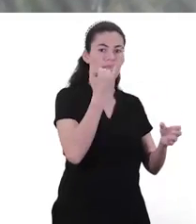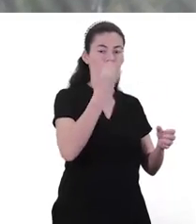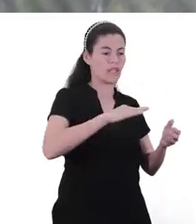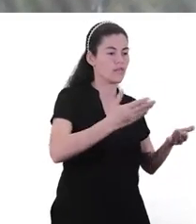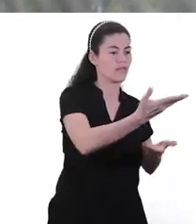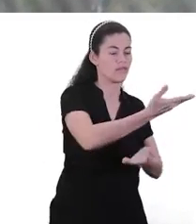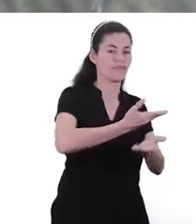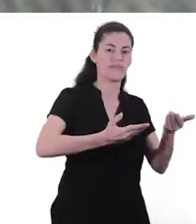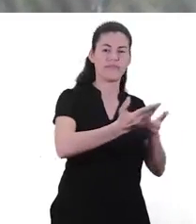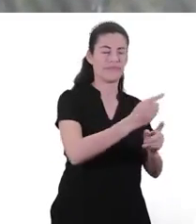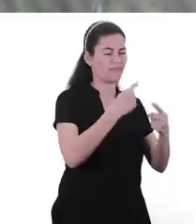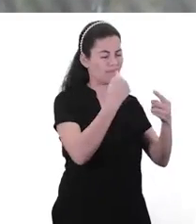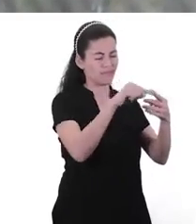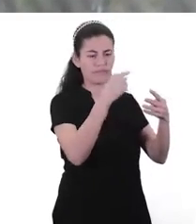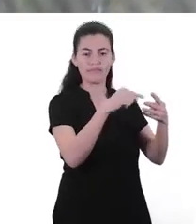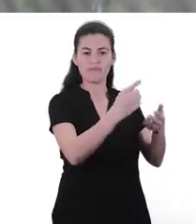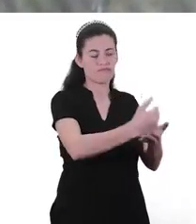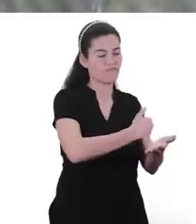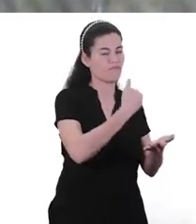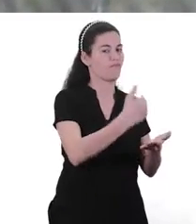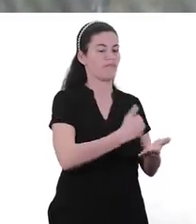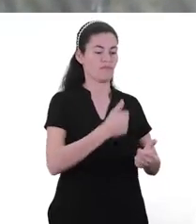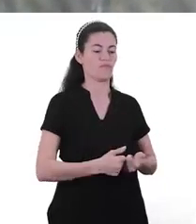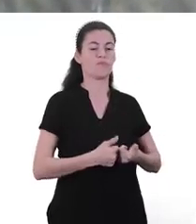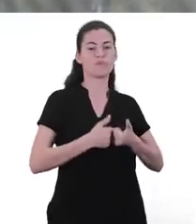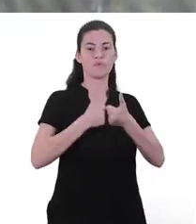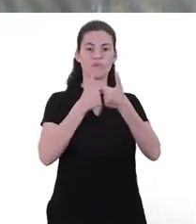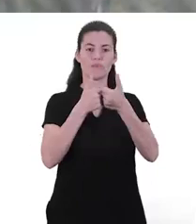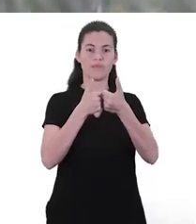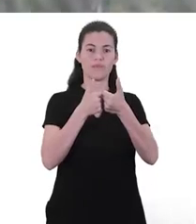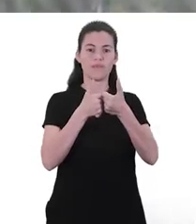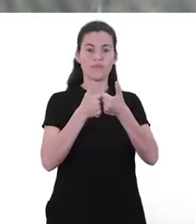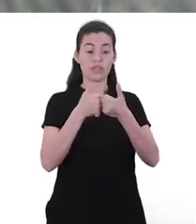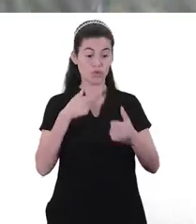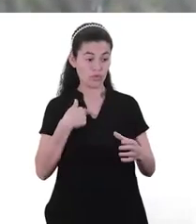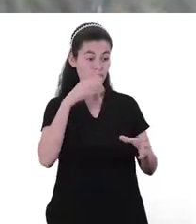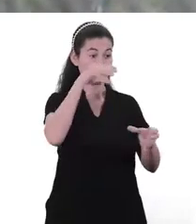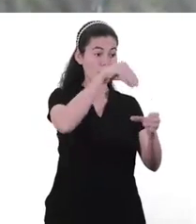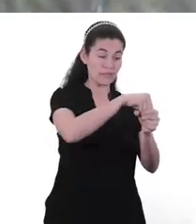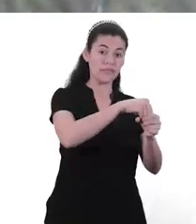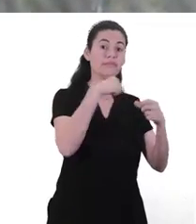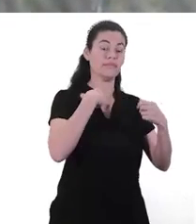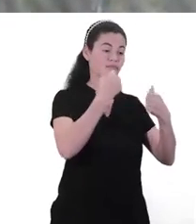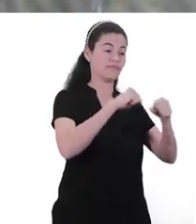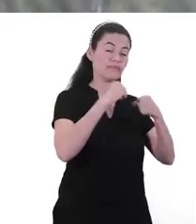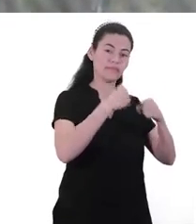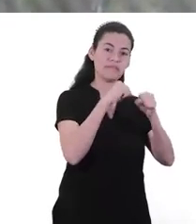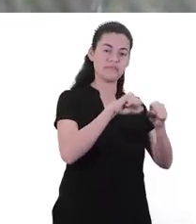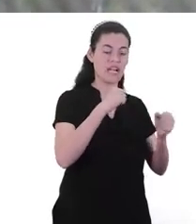te abre a demasiadas posibilidades y uno siendo partícipe,